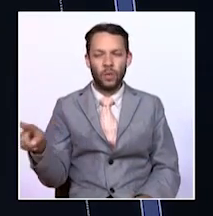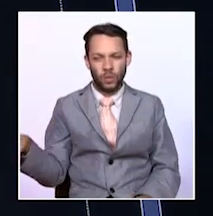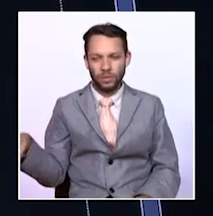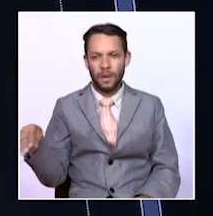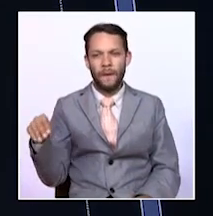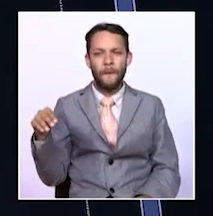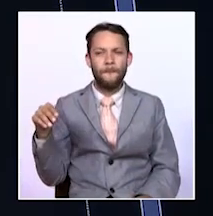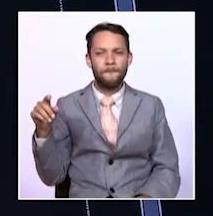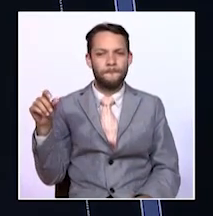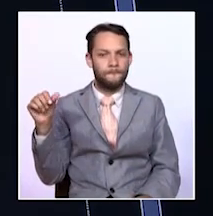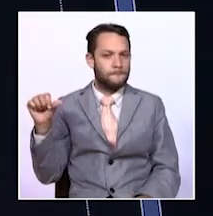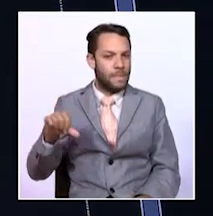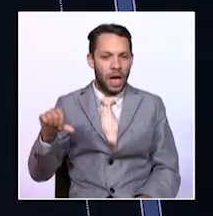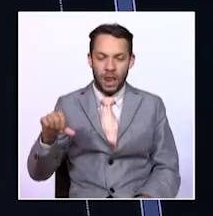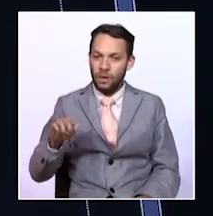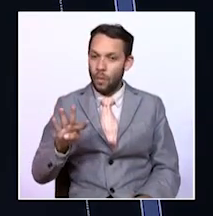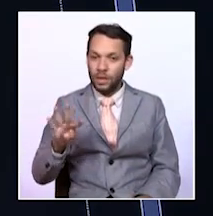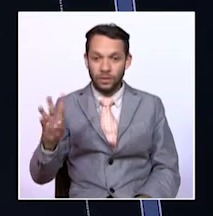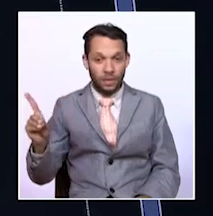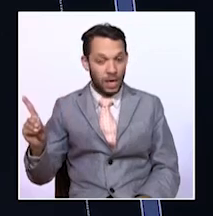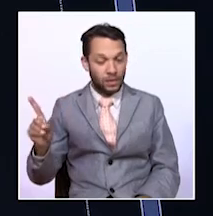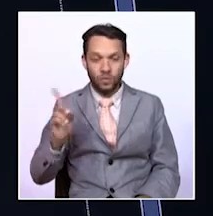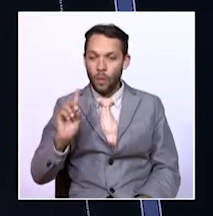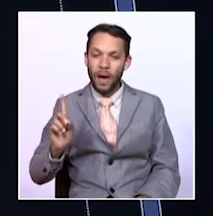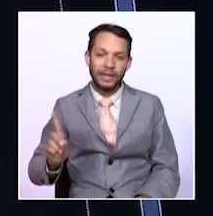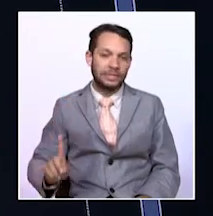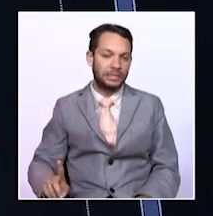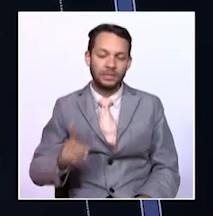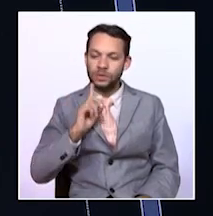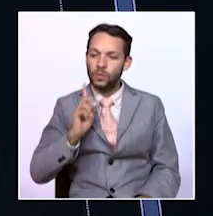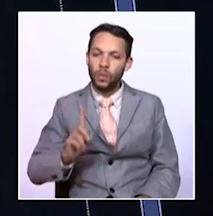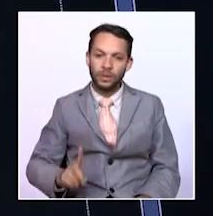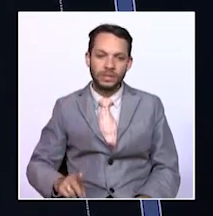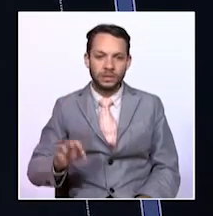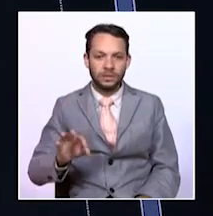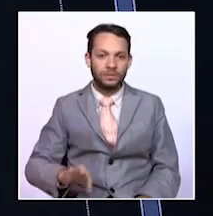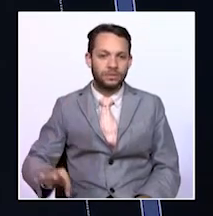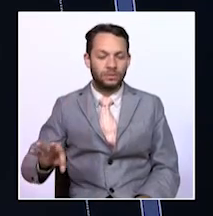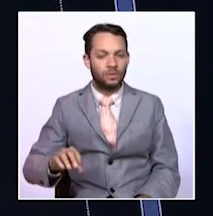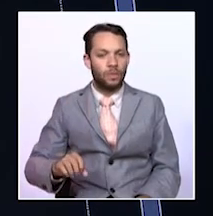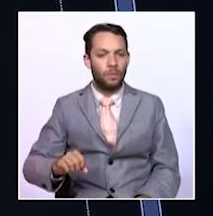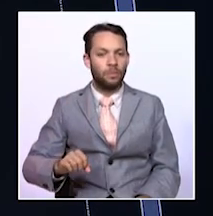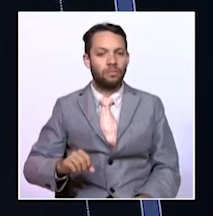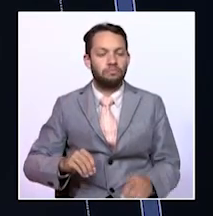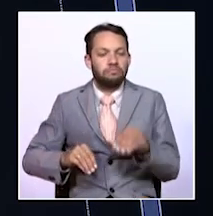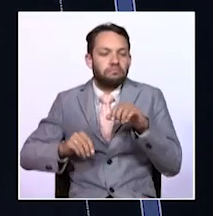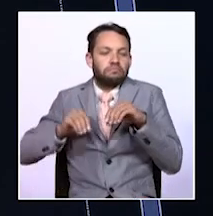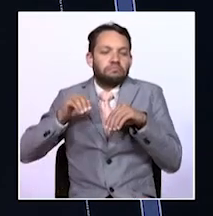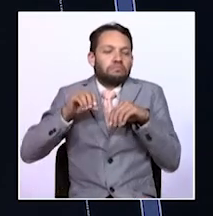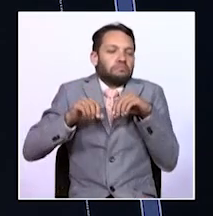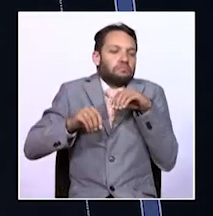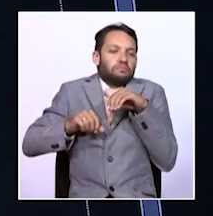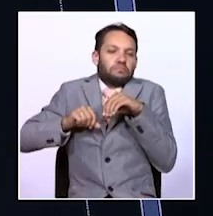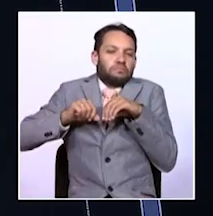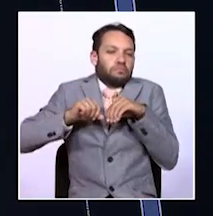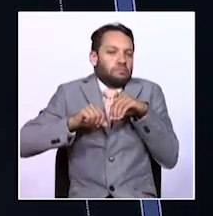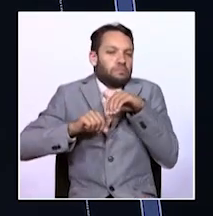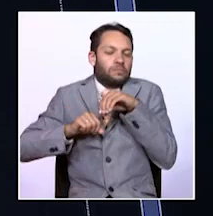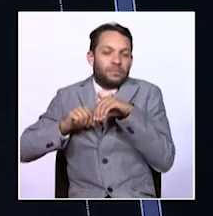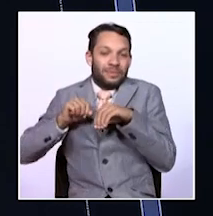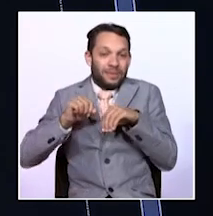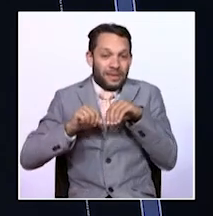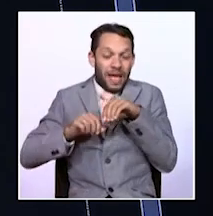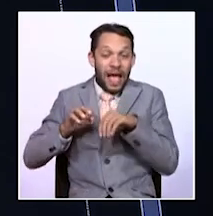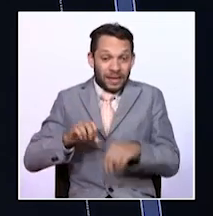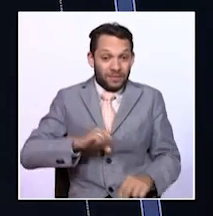cuarta dimensión no existe. 4D hemos llamado al volumen en movimiento. Es decir, todos los movimientos durante